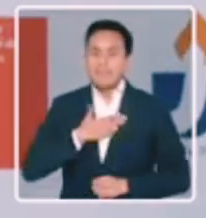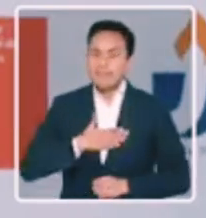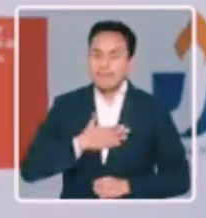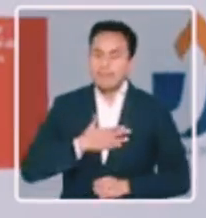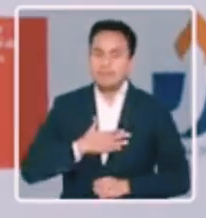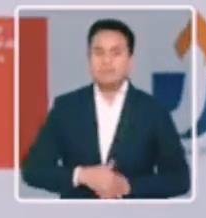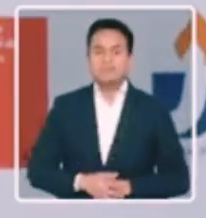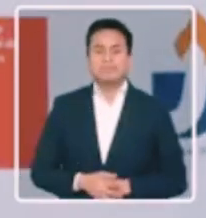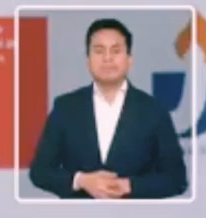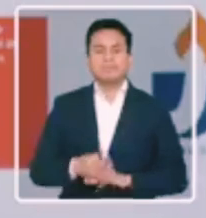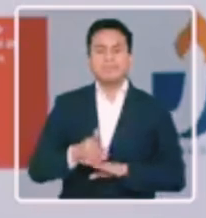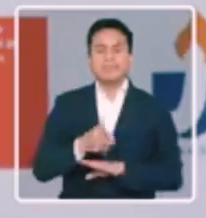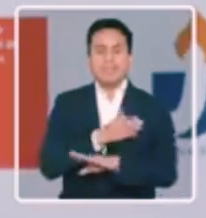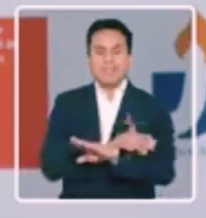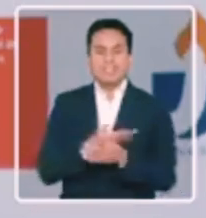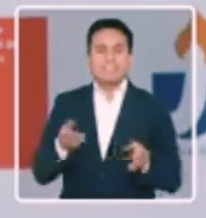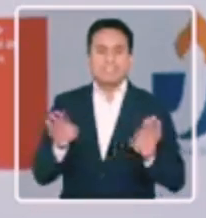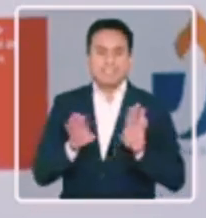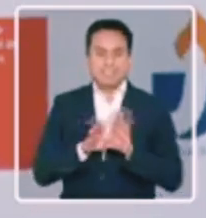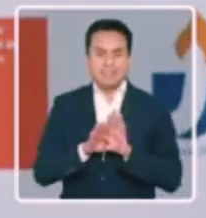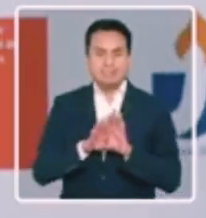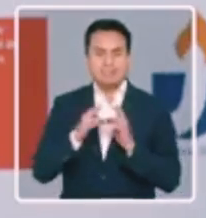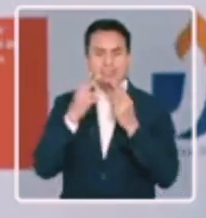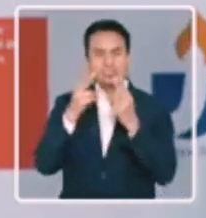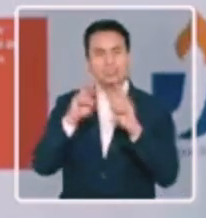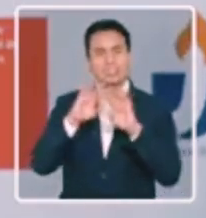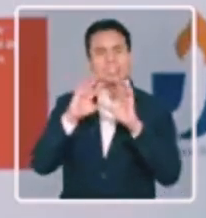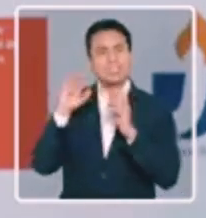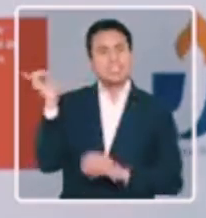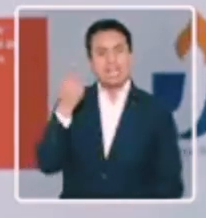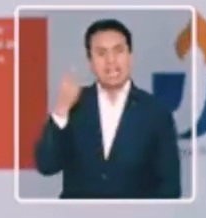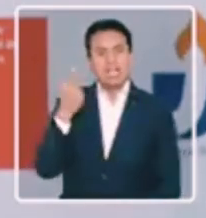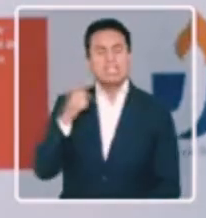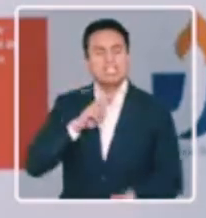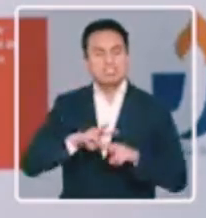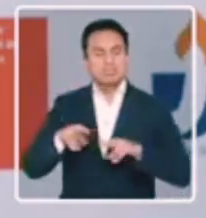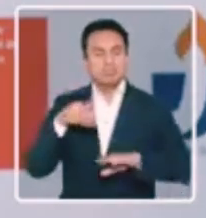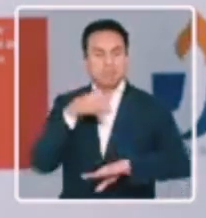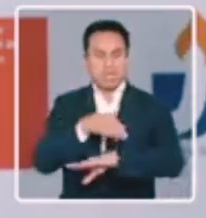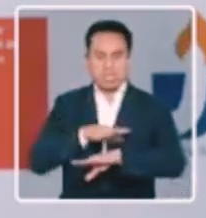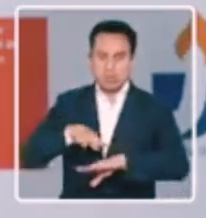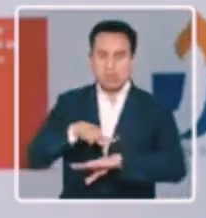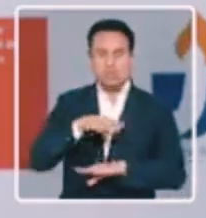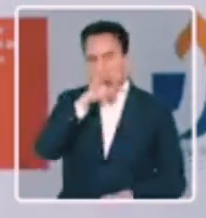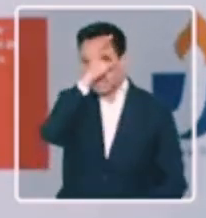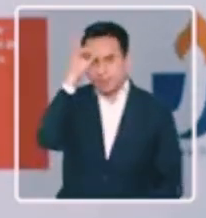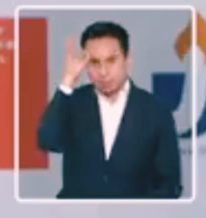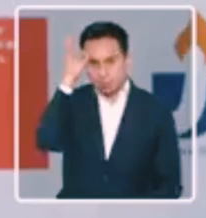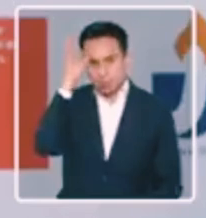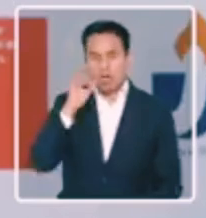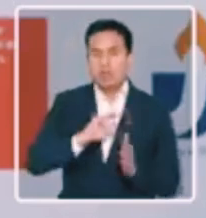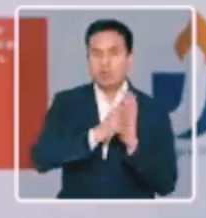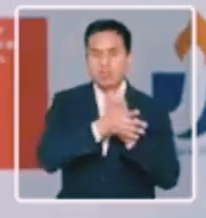quiero antes de de cerrar con una visión más general de la gira que intensa que acabamos de tener en temuco en la